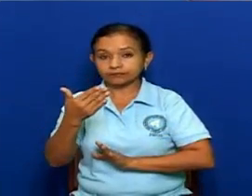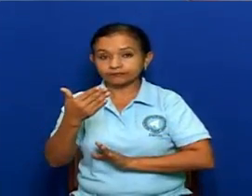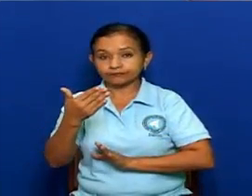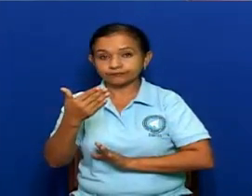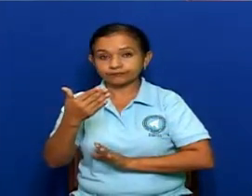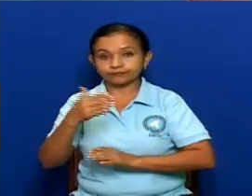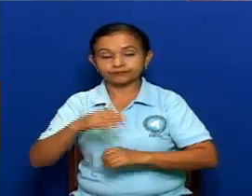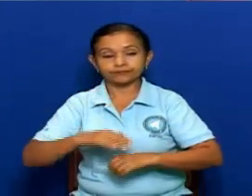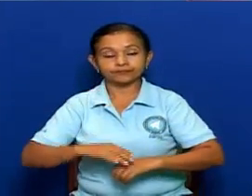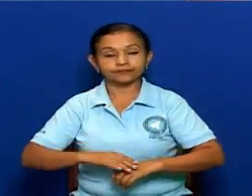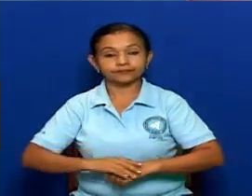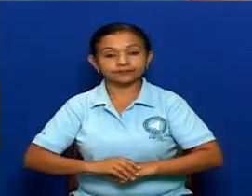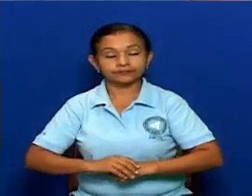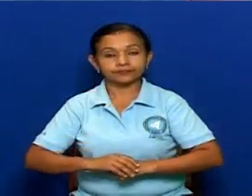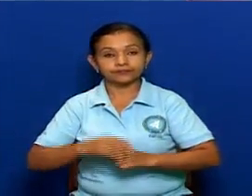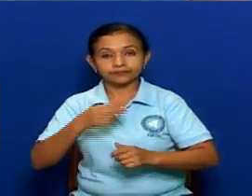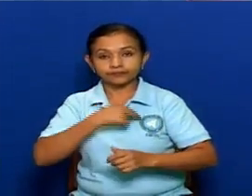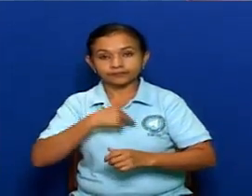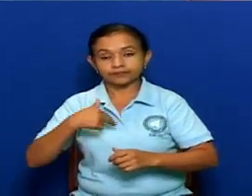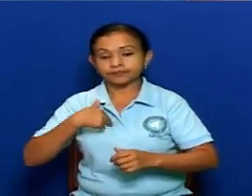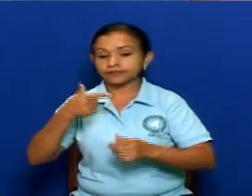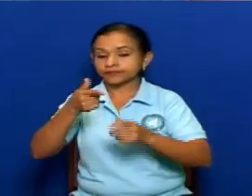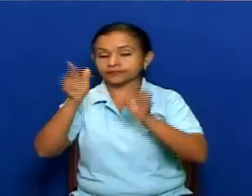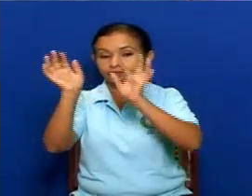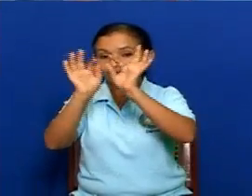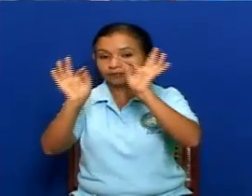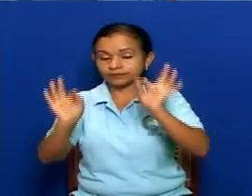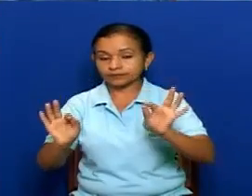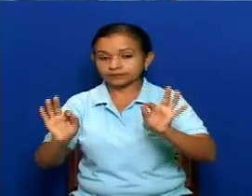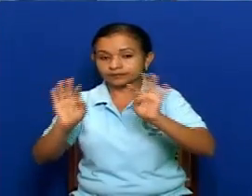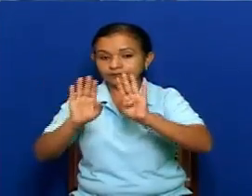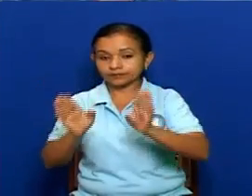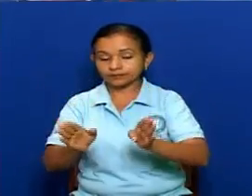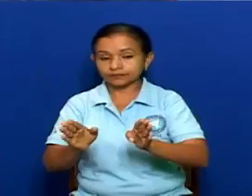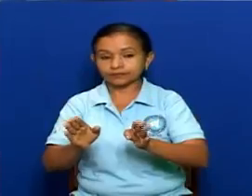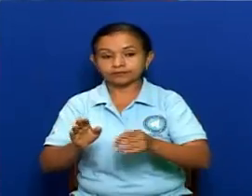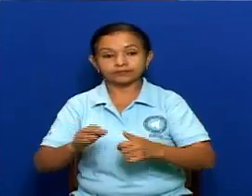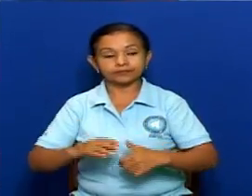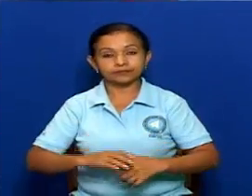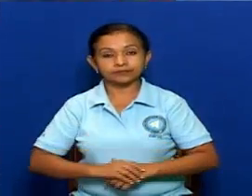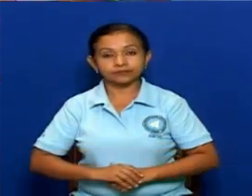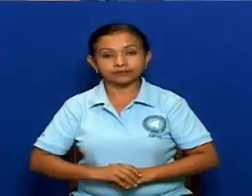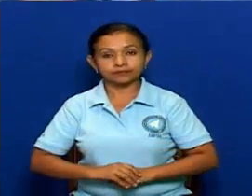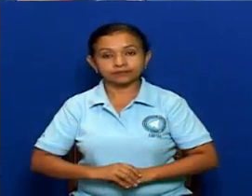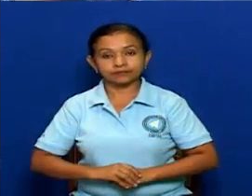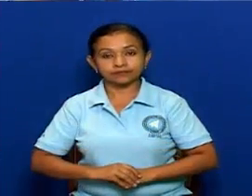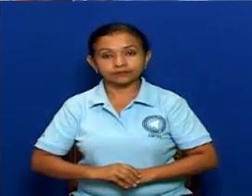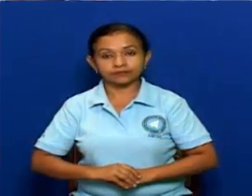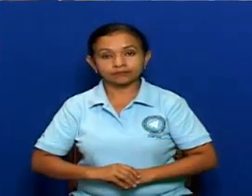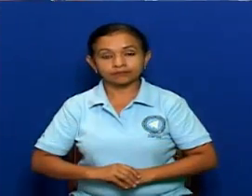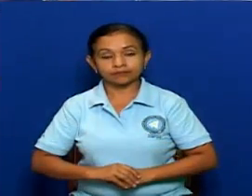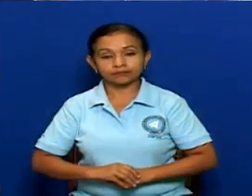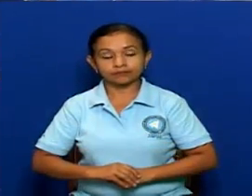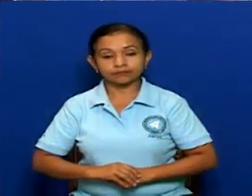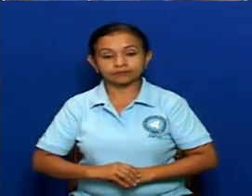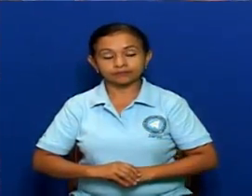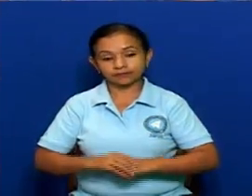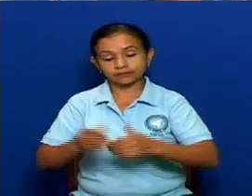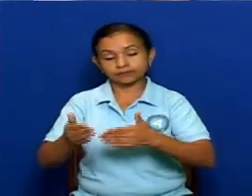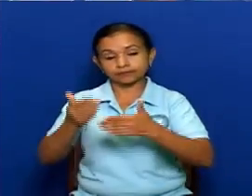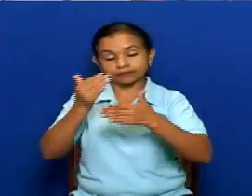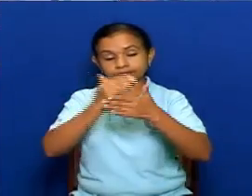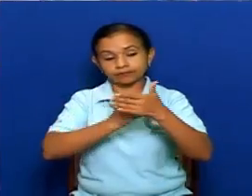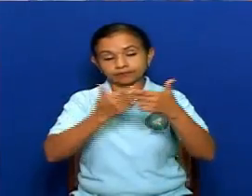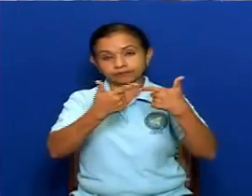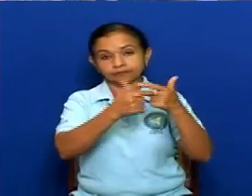de la presidencia. Mis felicitaciones para ella. Y los compañeros del ciclo de